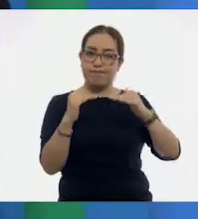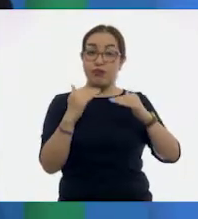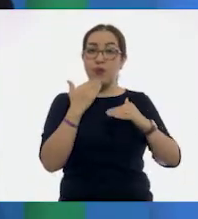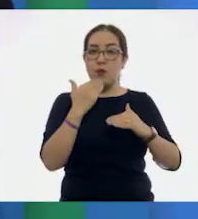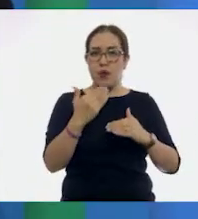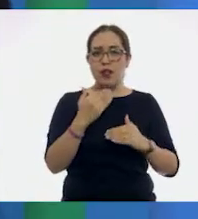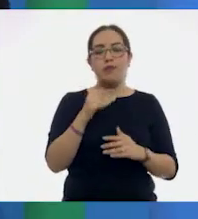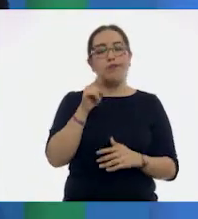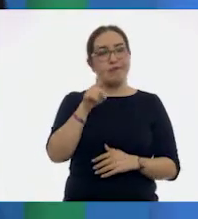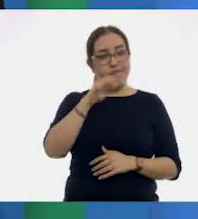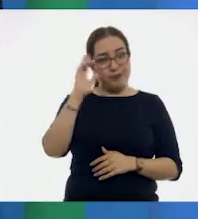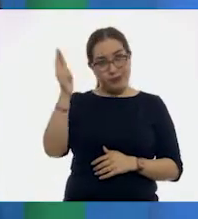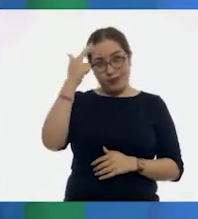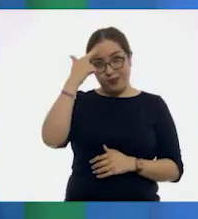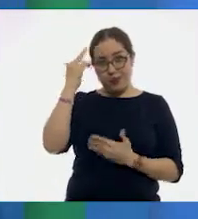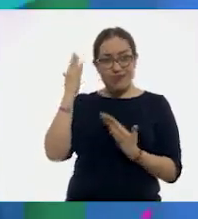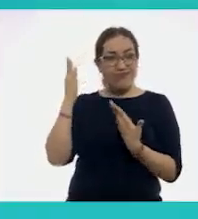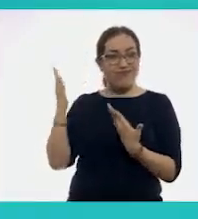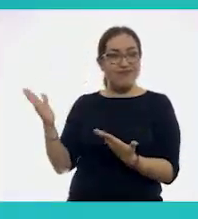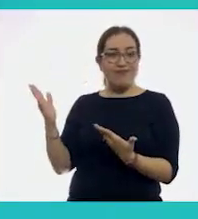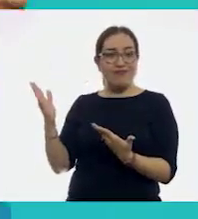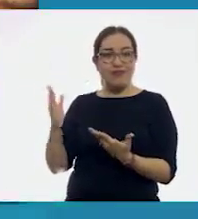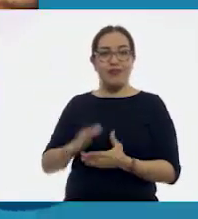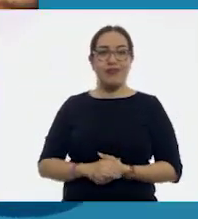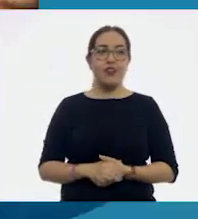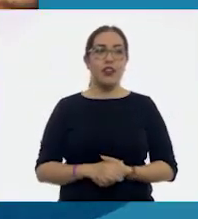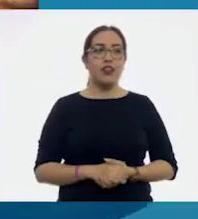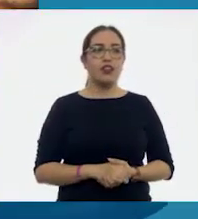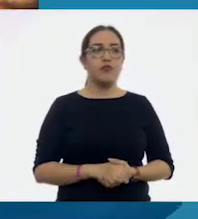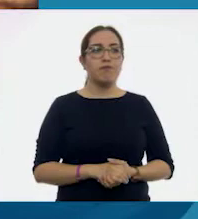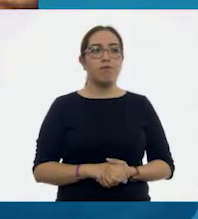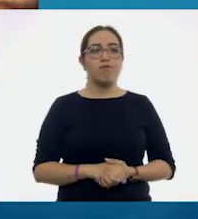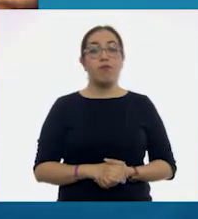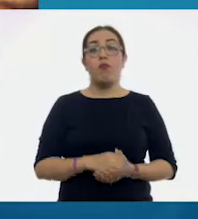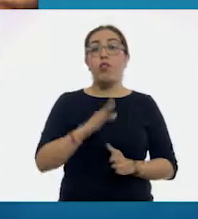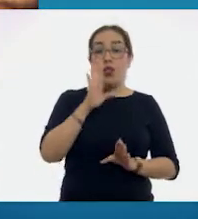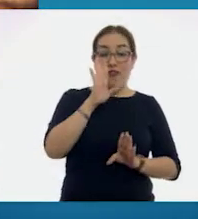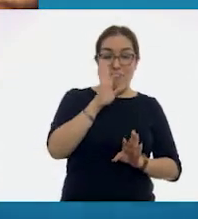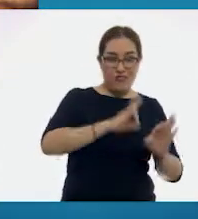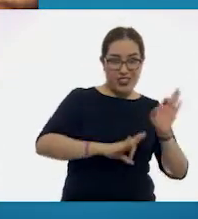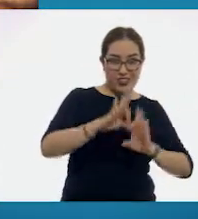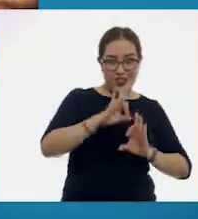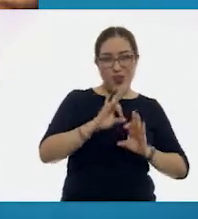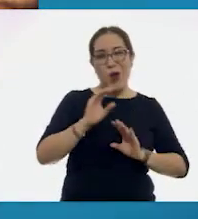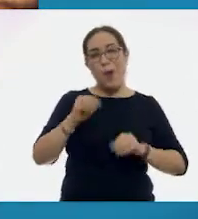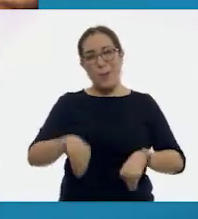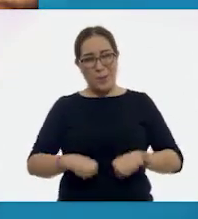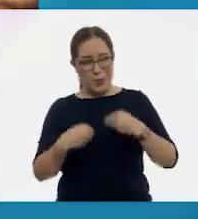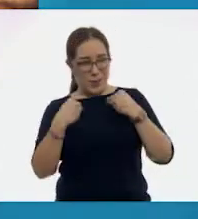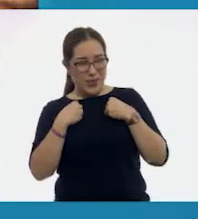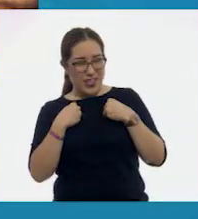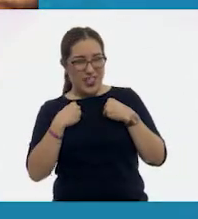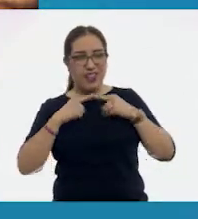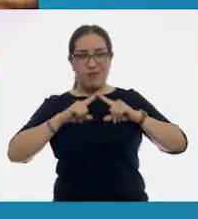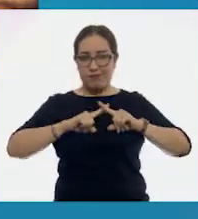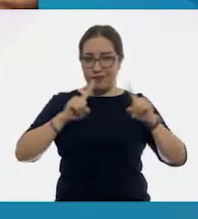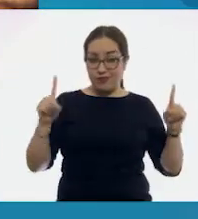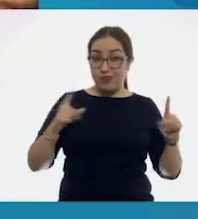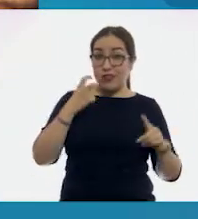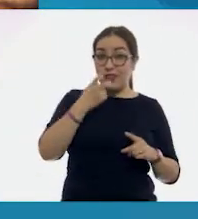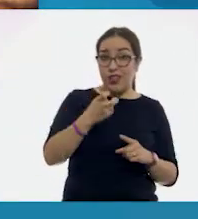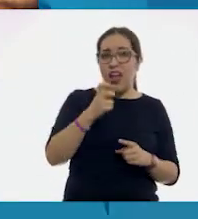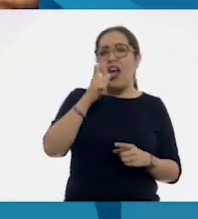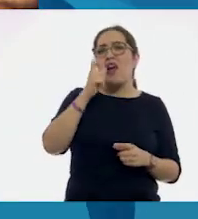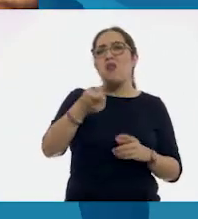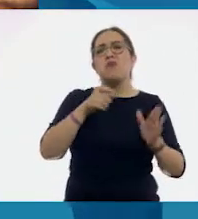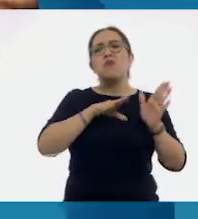Recuerden que como vemos en pantalla, los factores físicos o abióticos son las condiciones ambientales como